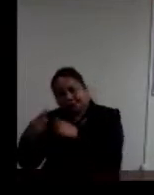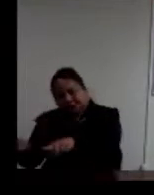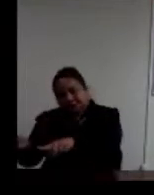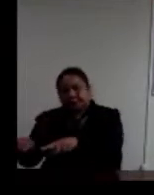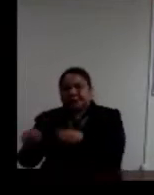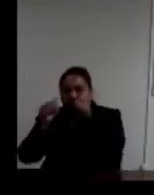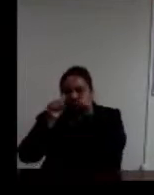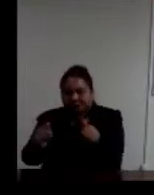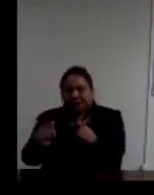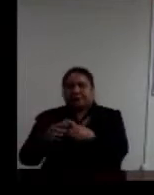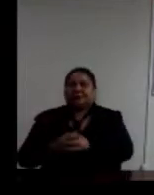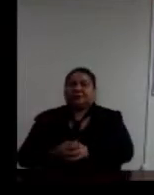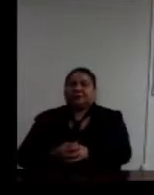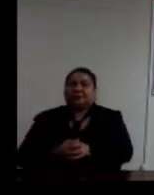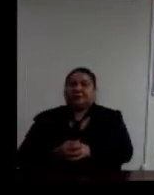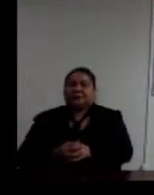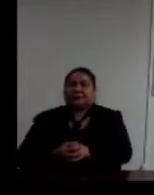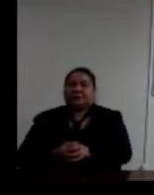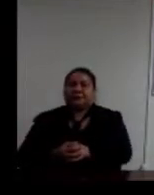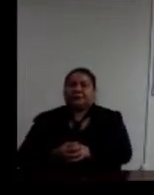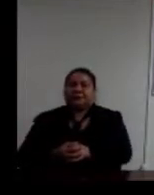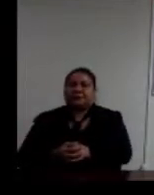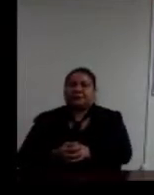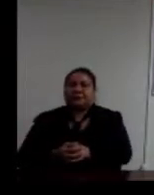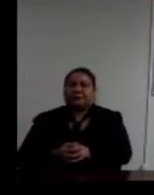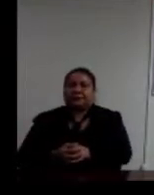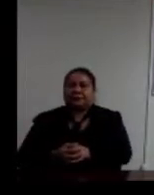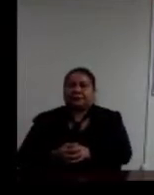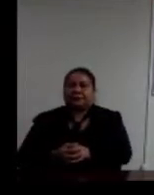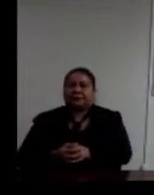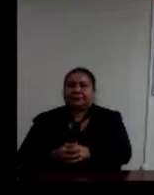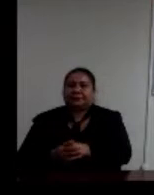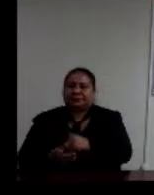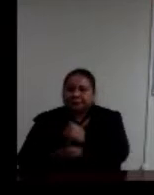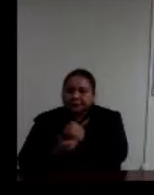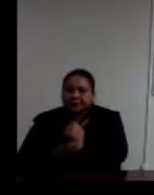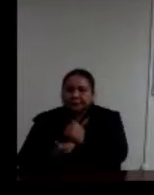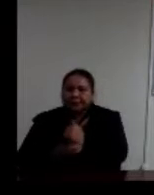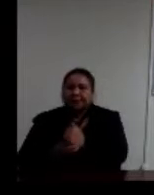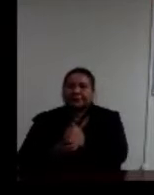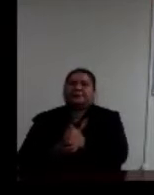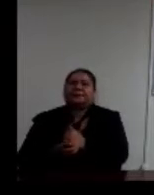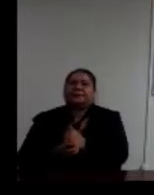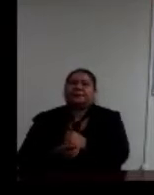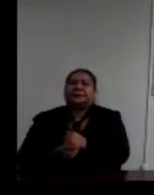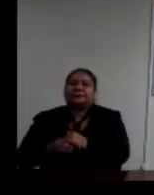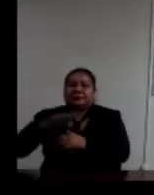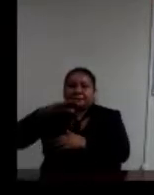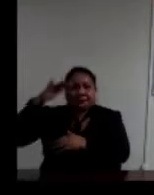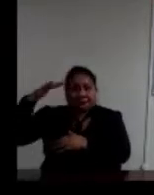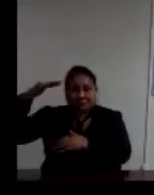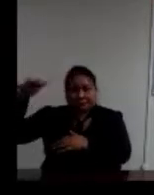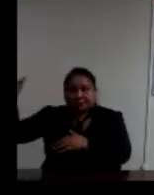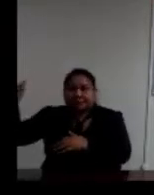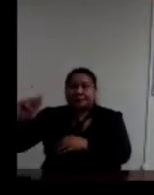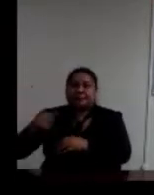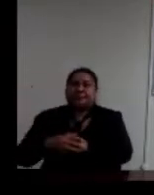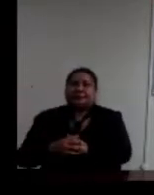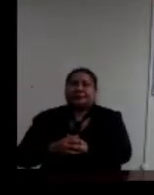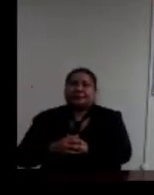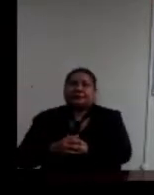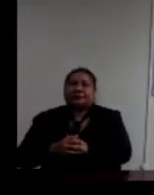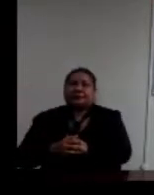Pero los síntomas, pueden persistir, así como les digo, en un continuo a través de la